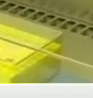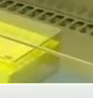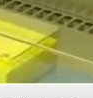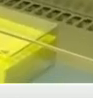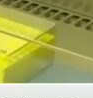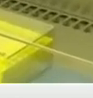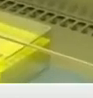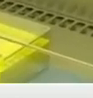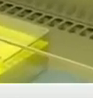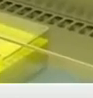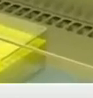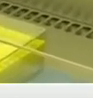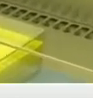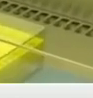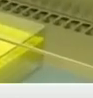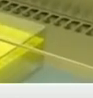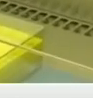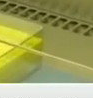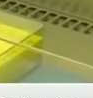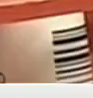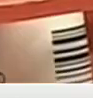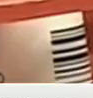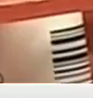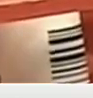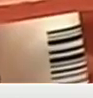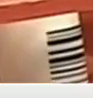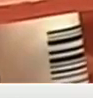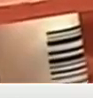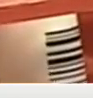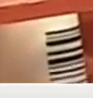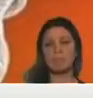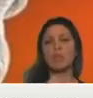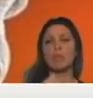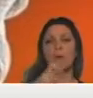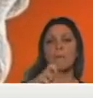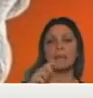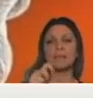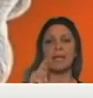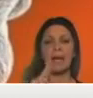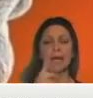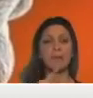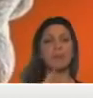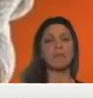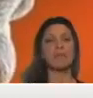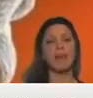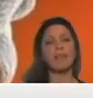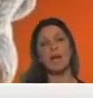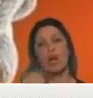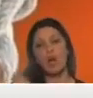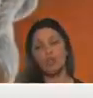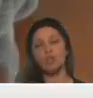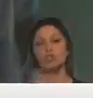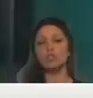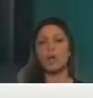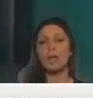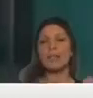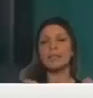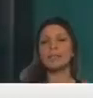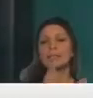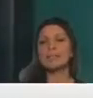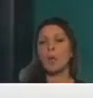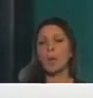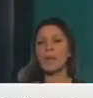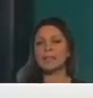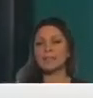Está en buen estado de salud y se inició el seguimiento de sus contactos estrechos. Falta el resultado de secuenciación para poder